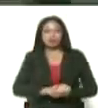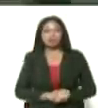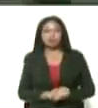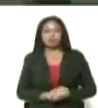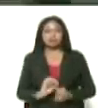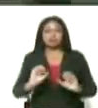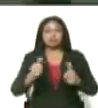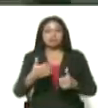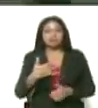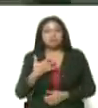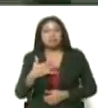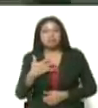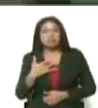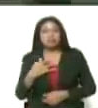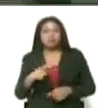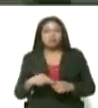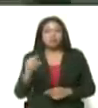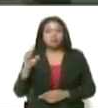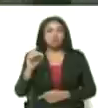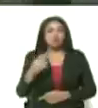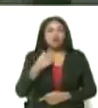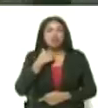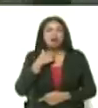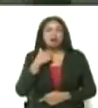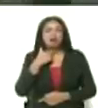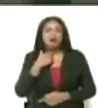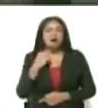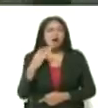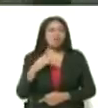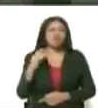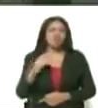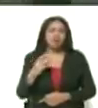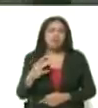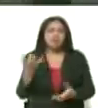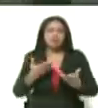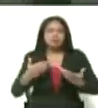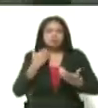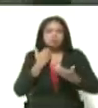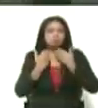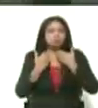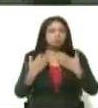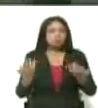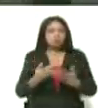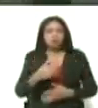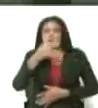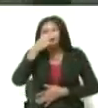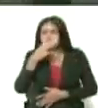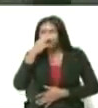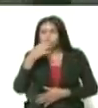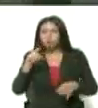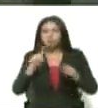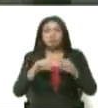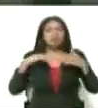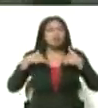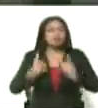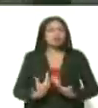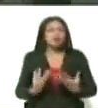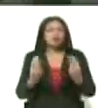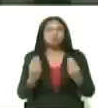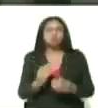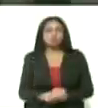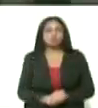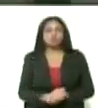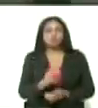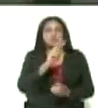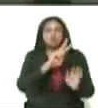inicia síntomas con dolor de garganta, fiebre, estornudo y cansancio el